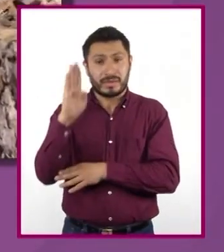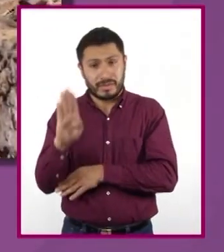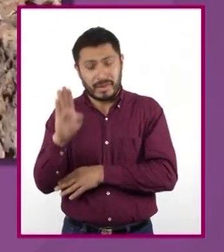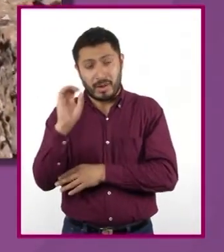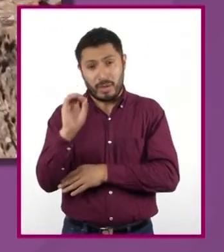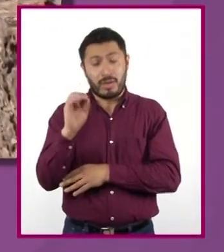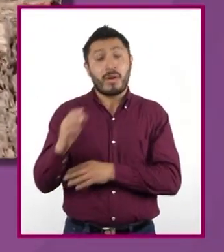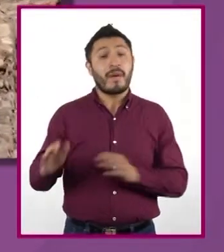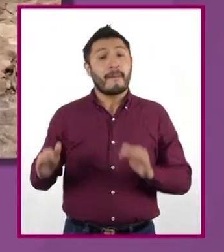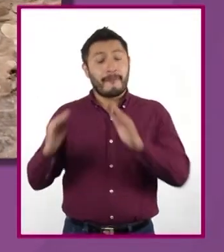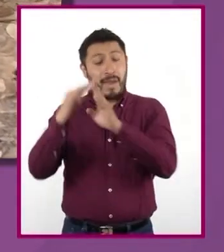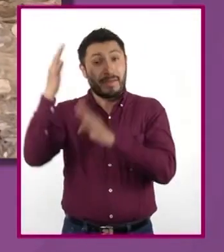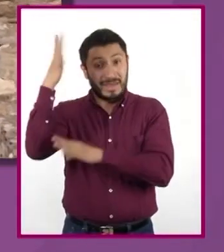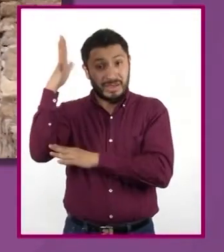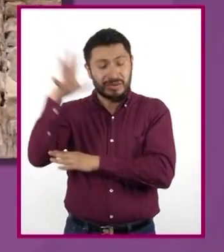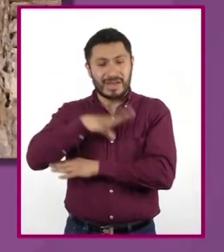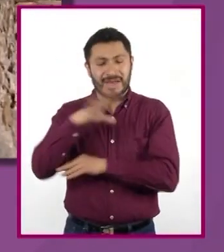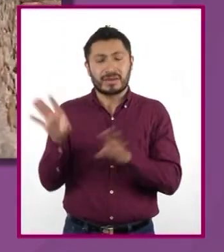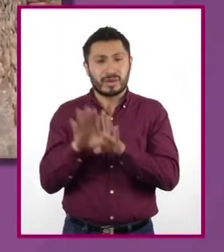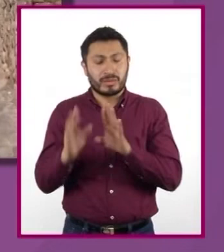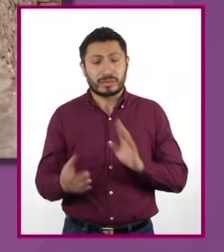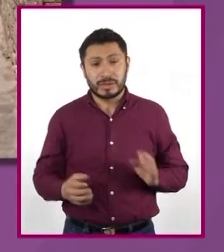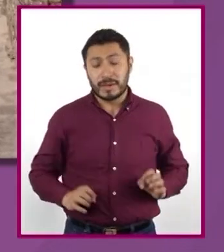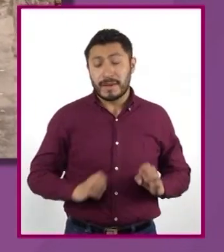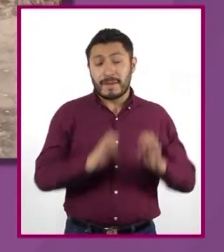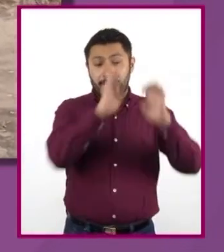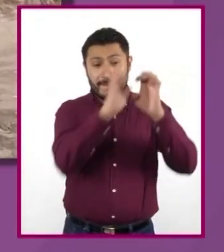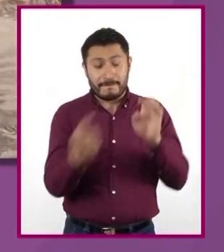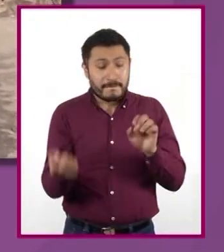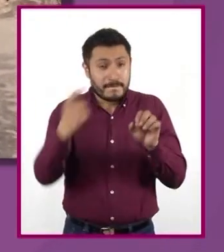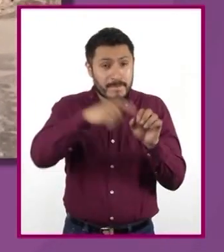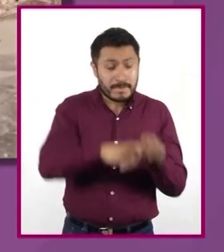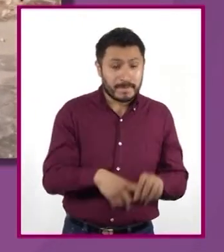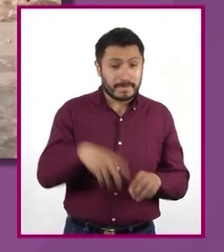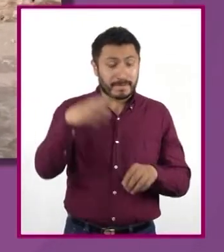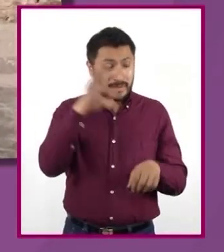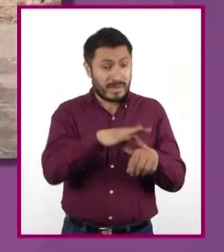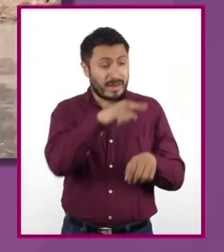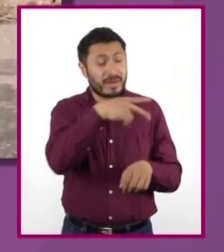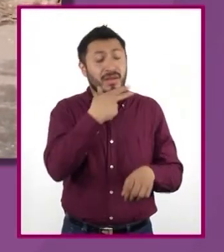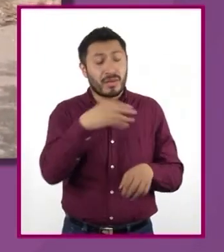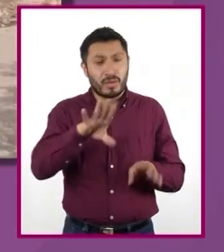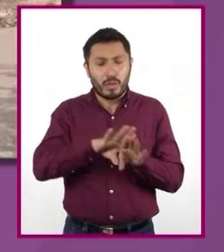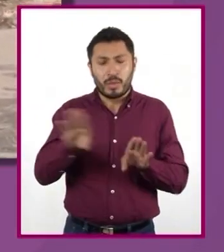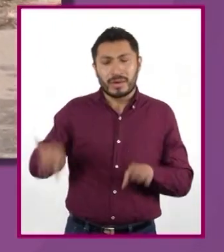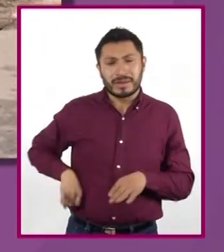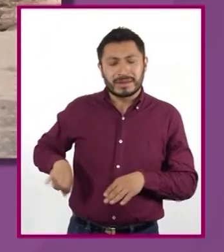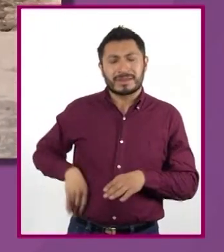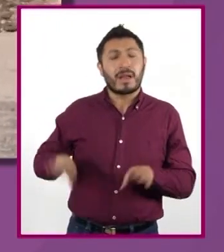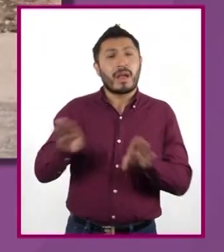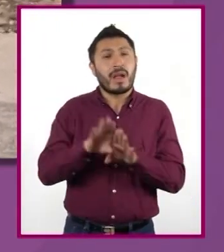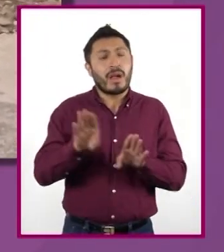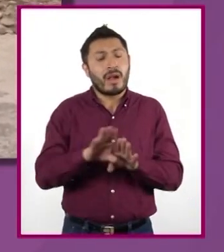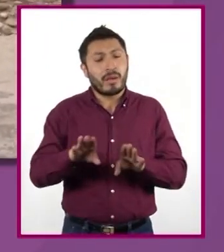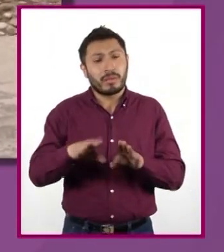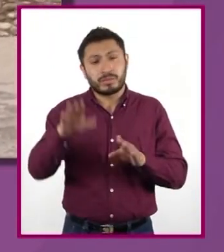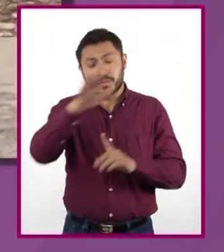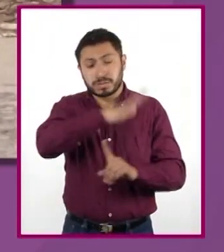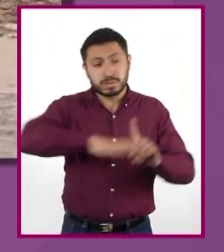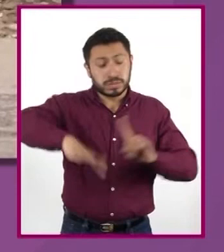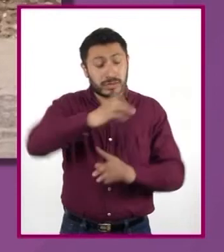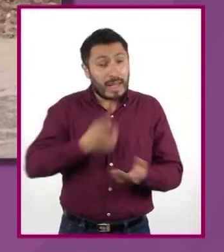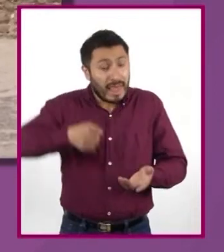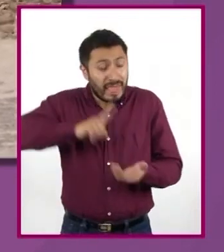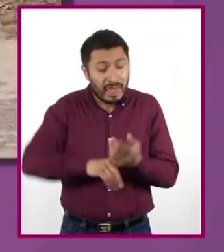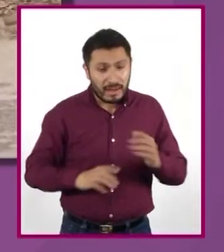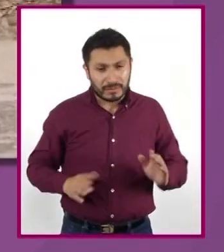del Sol. Están interviniendo el edificio y el doctor Kelly le interesa saber cómo están las subestructuras dentro de la